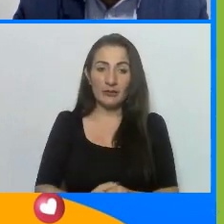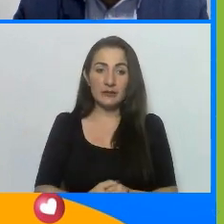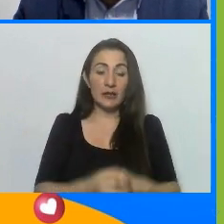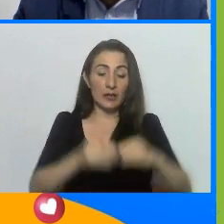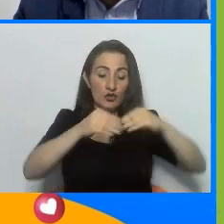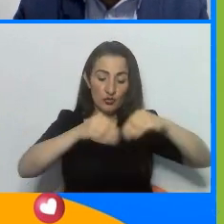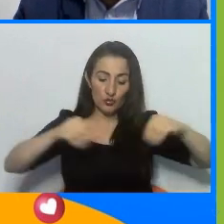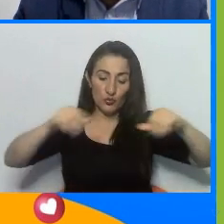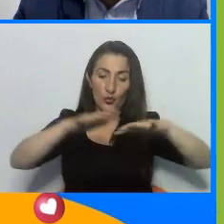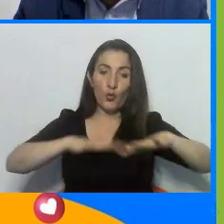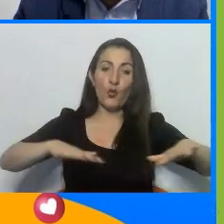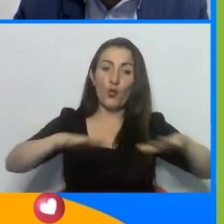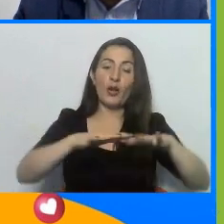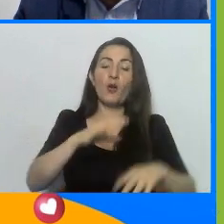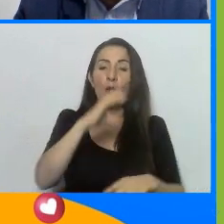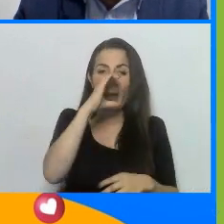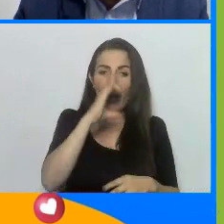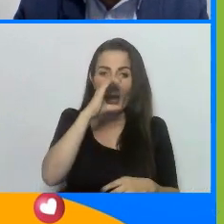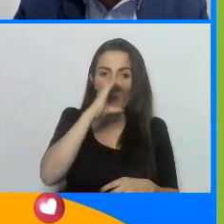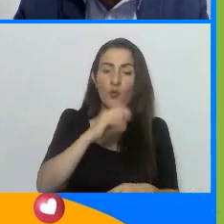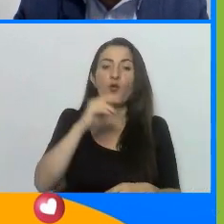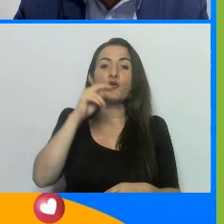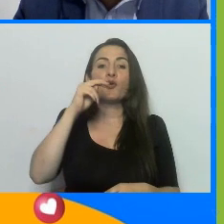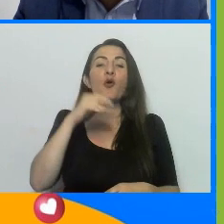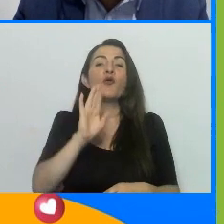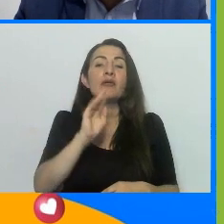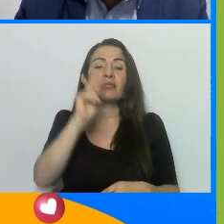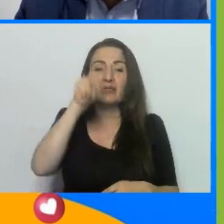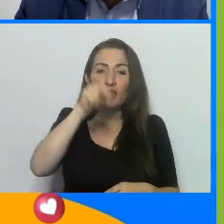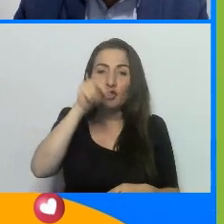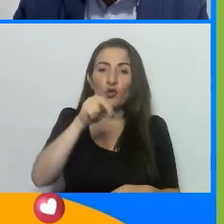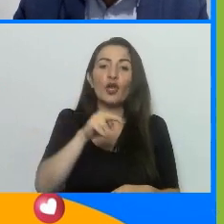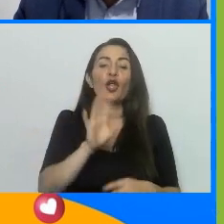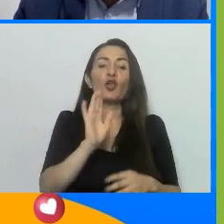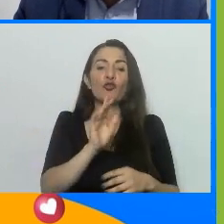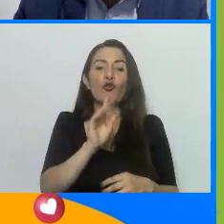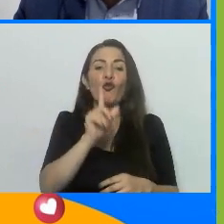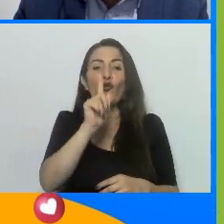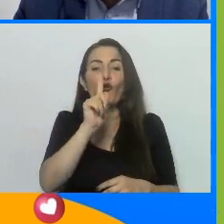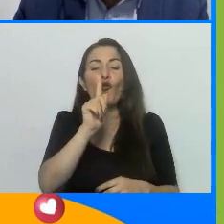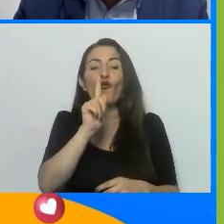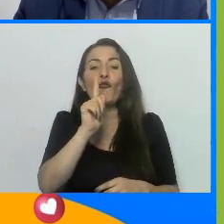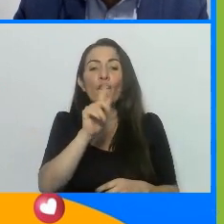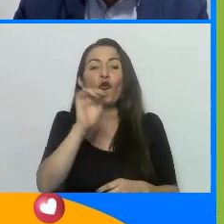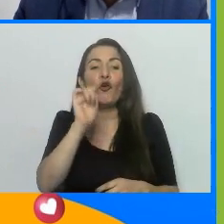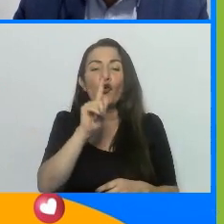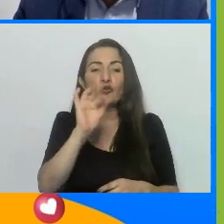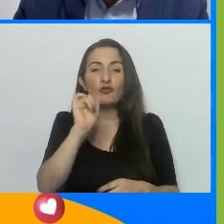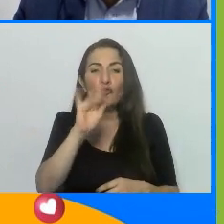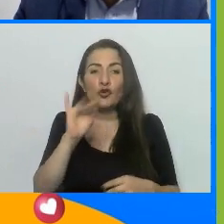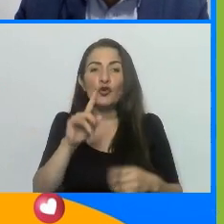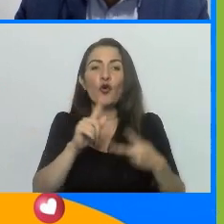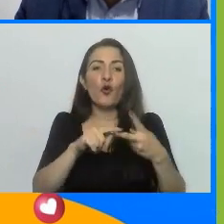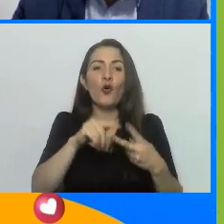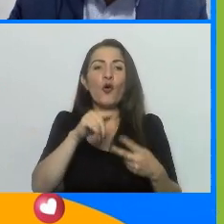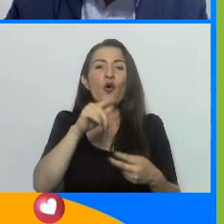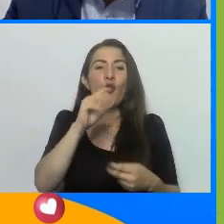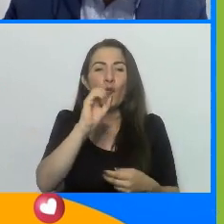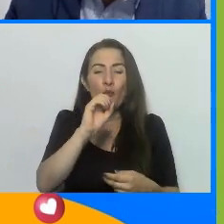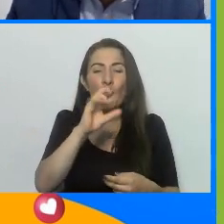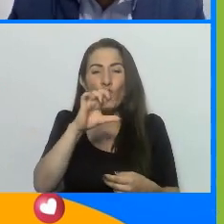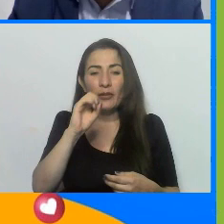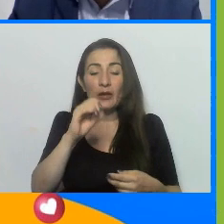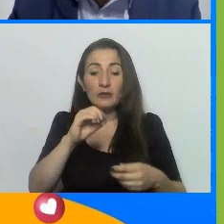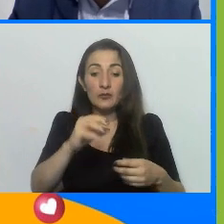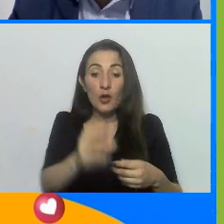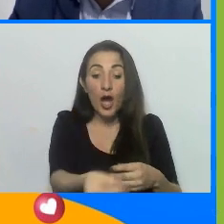suelo. Carbono, nitrógeno, fósforo, potasio, ¿sí? Ellos están en el suelo, ¿sí? Y nosotros no comemos suelo, por